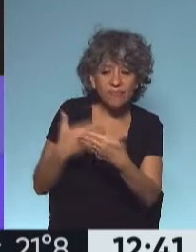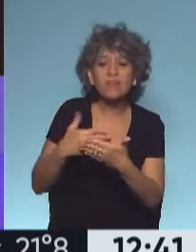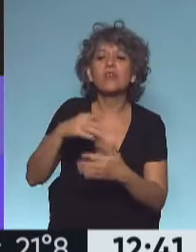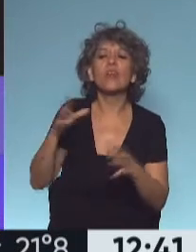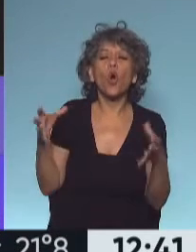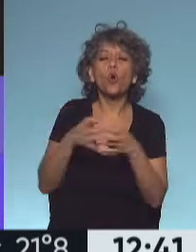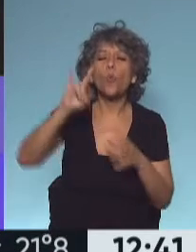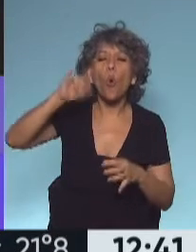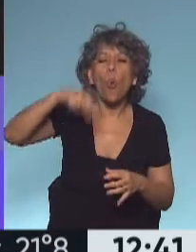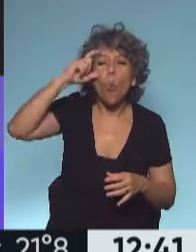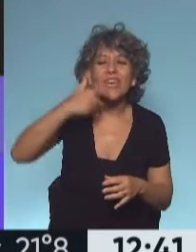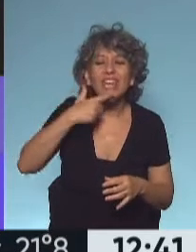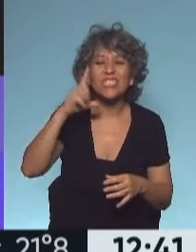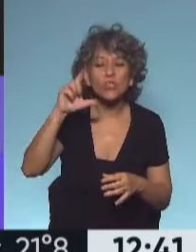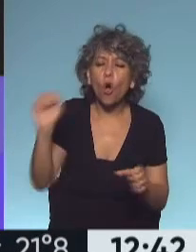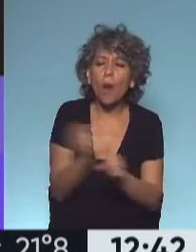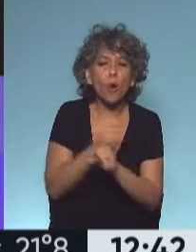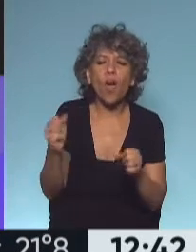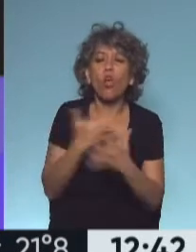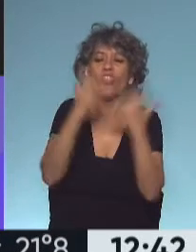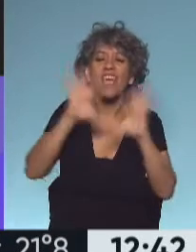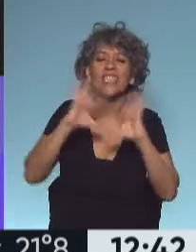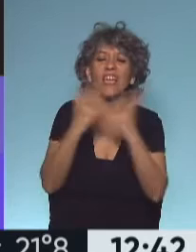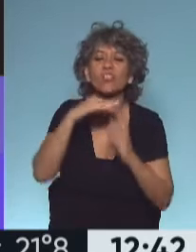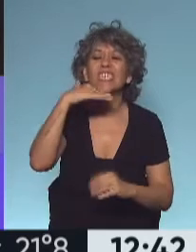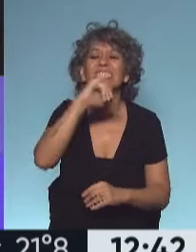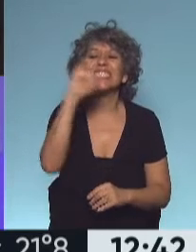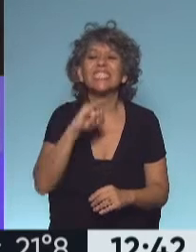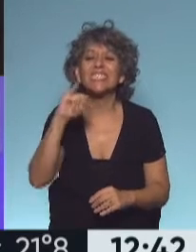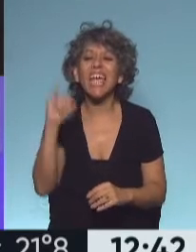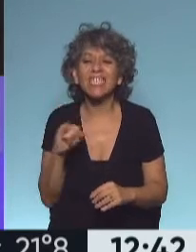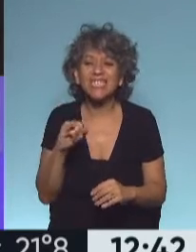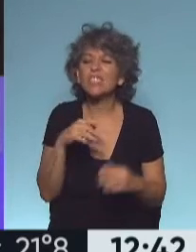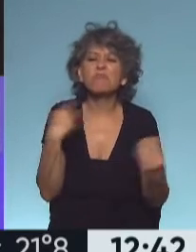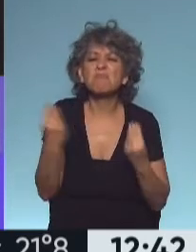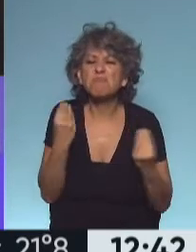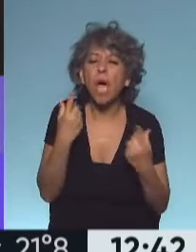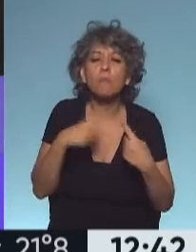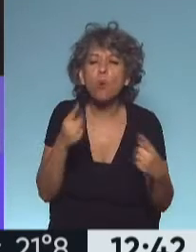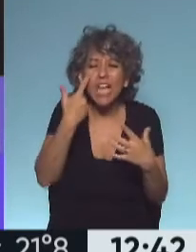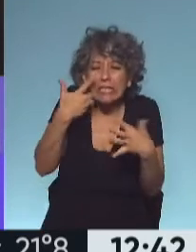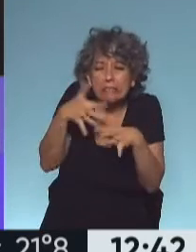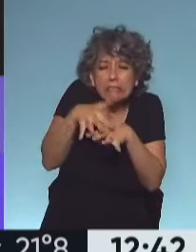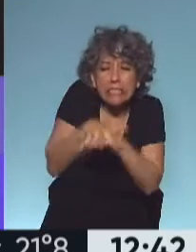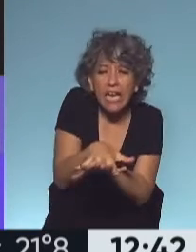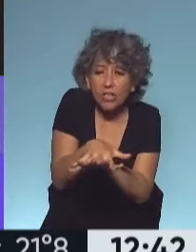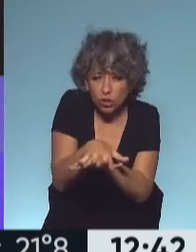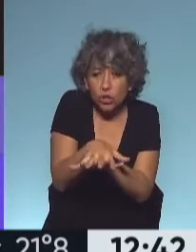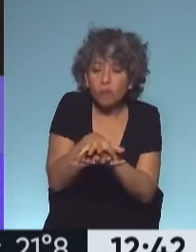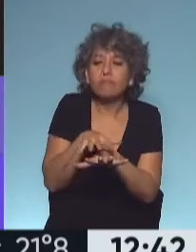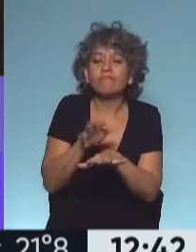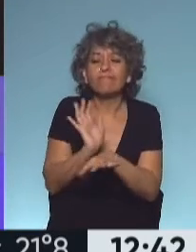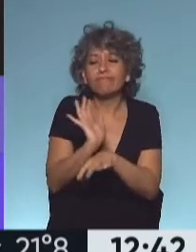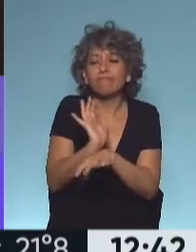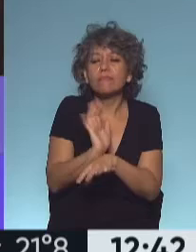Día Internacional del Jazz, una música que tiene la particularidad de la integración, así que por eso celebramos, tan necesaria, como ha dicho